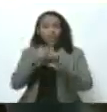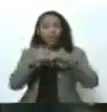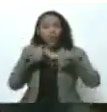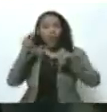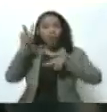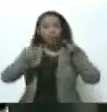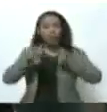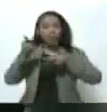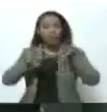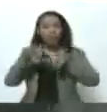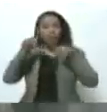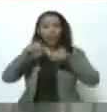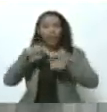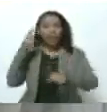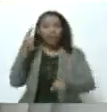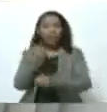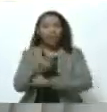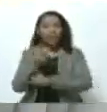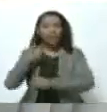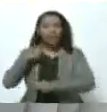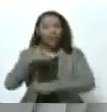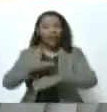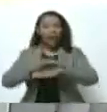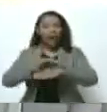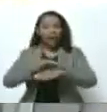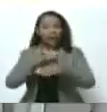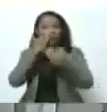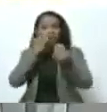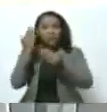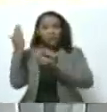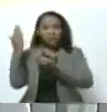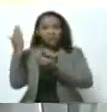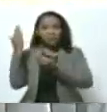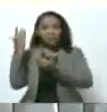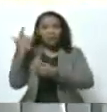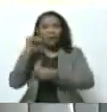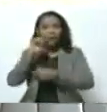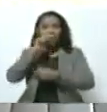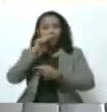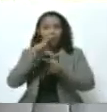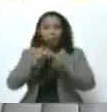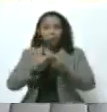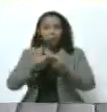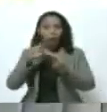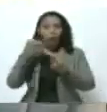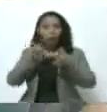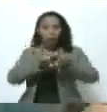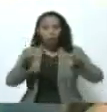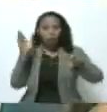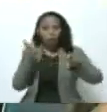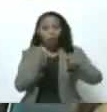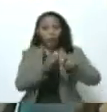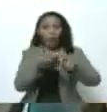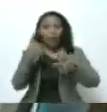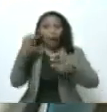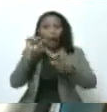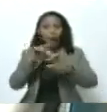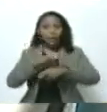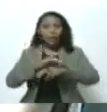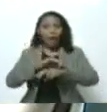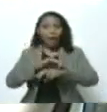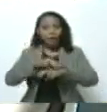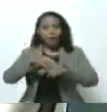exposición, aquí deberíamos tener carne de cordero. Mira, aquí hay pollos, hay mortadela, Héctor, hay carne de